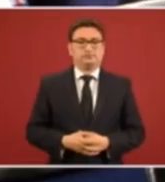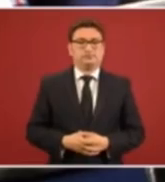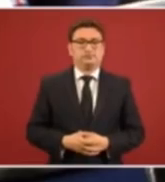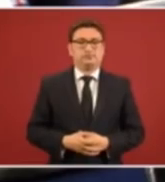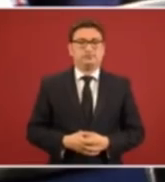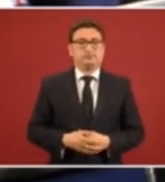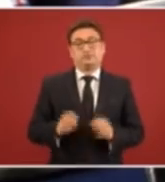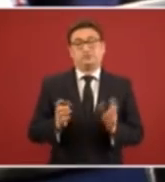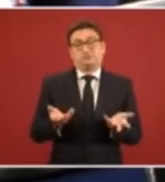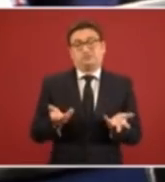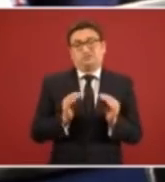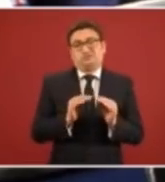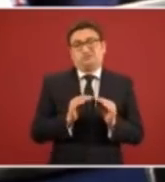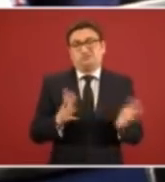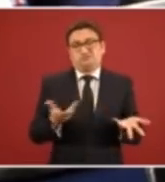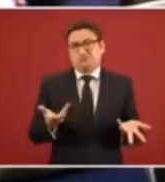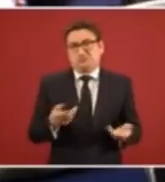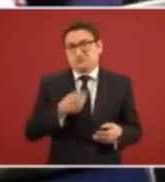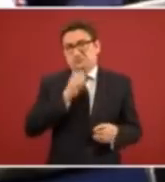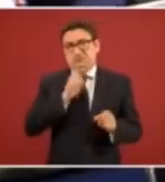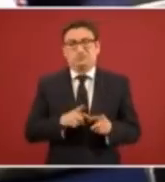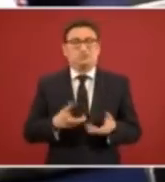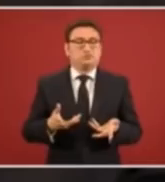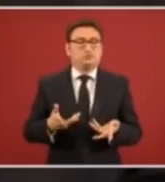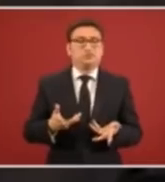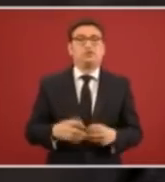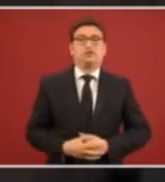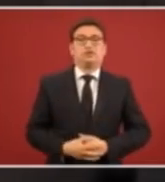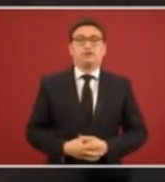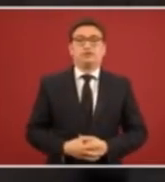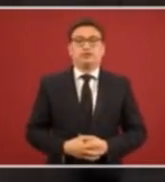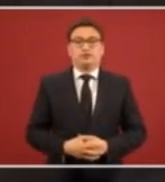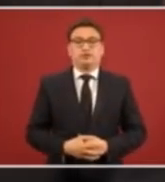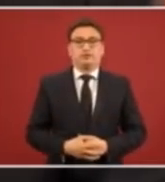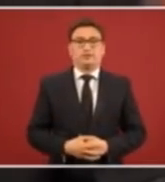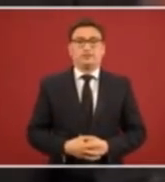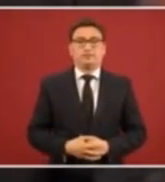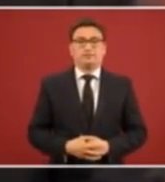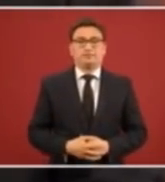Y desde luego también no todo es una cuestión